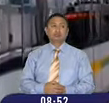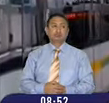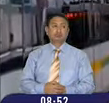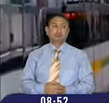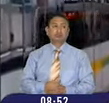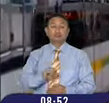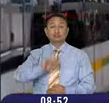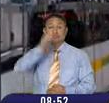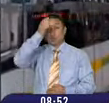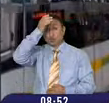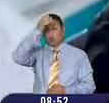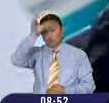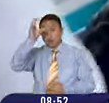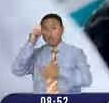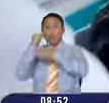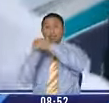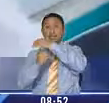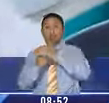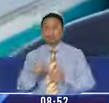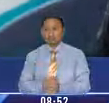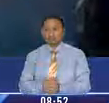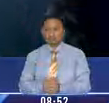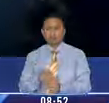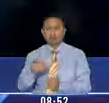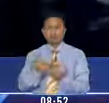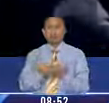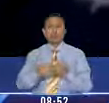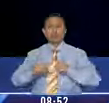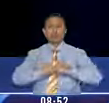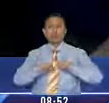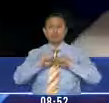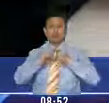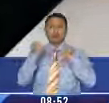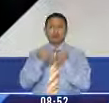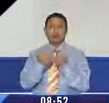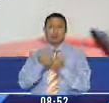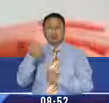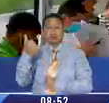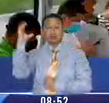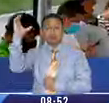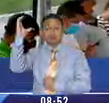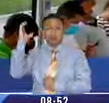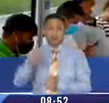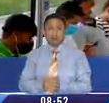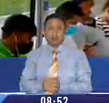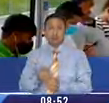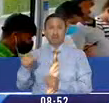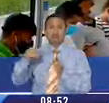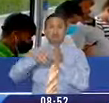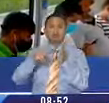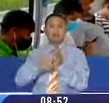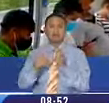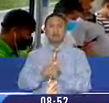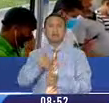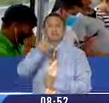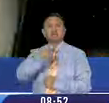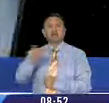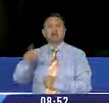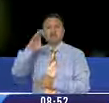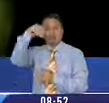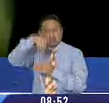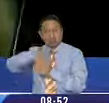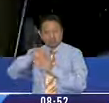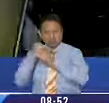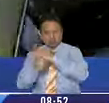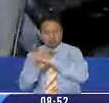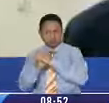Cultura Metro. Así es como se conoce al modelo de gestión social del Metro de Medellín y se refiere al comportamiento de los usuarios en